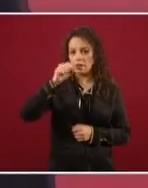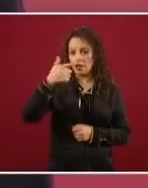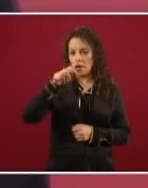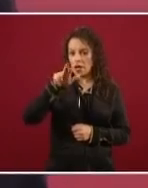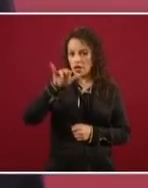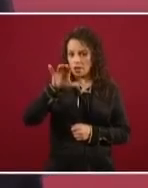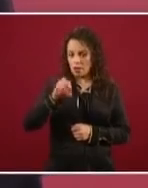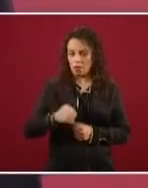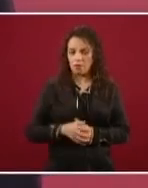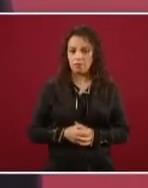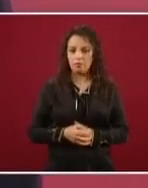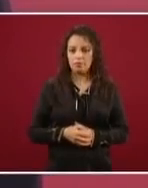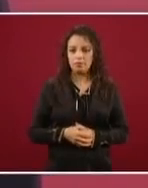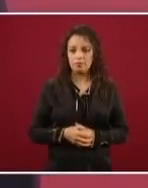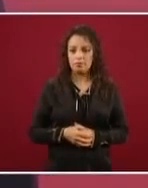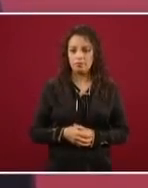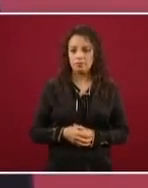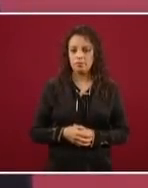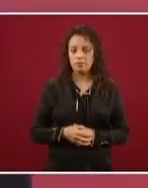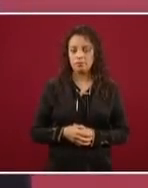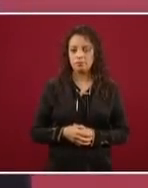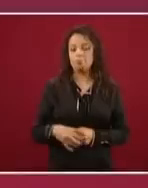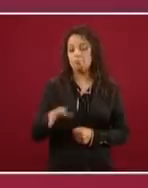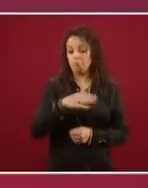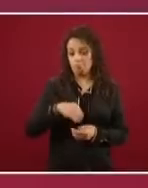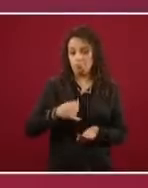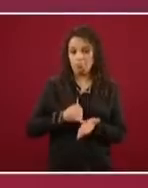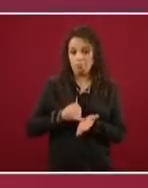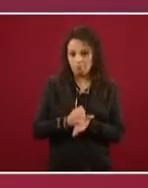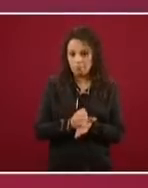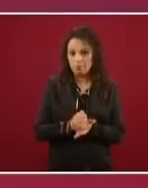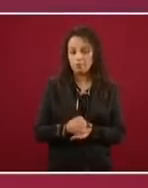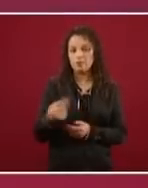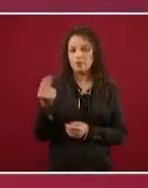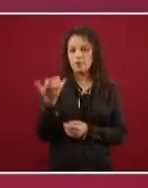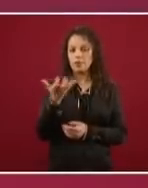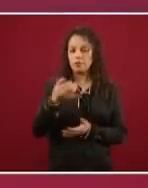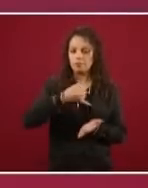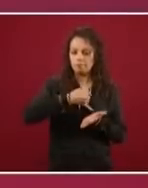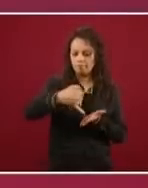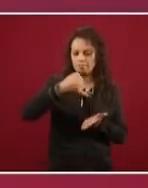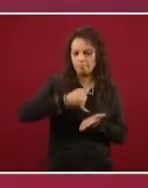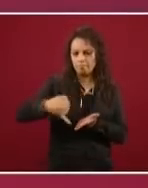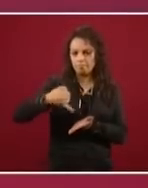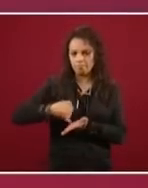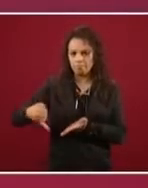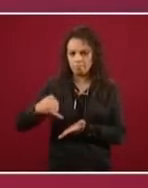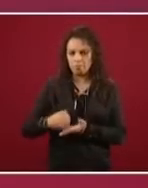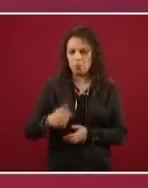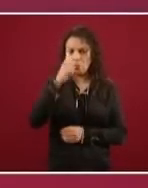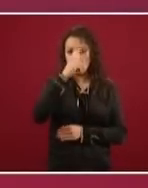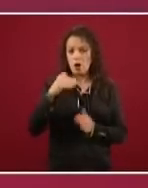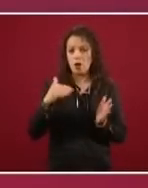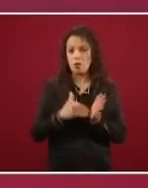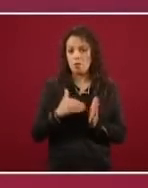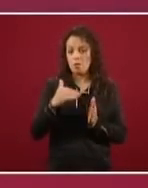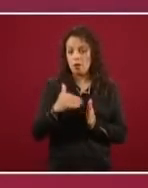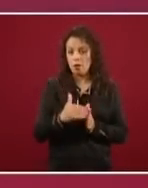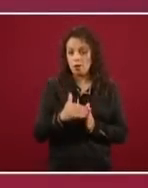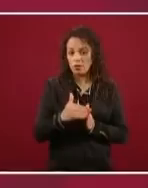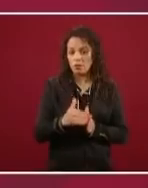nosotros decidimos sembrar un millón de hectáreas de